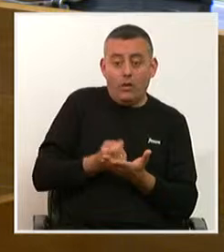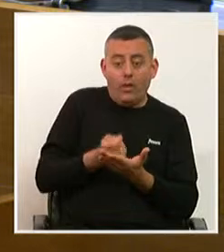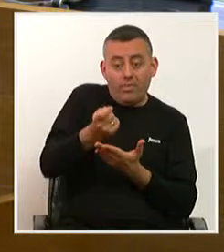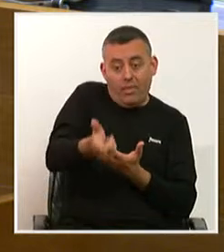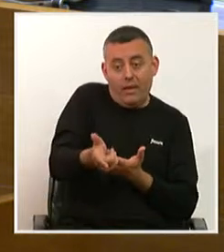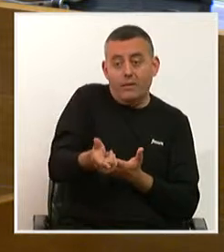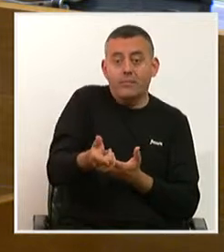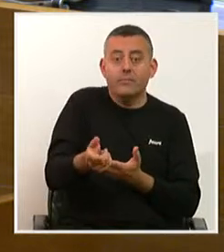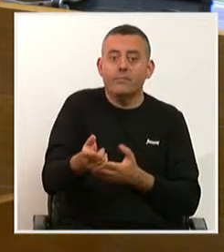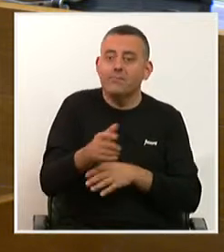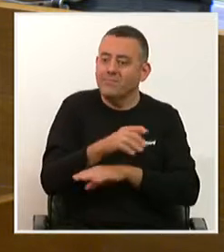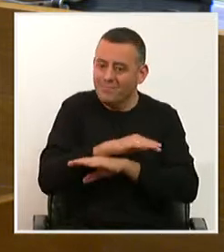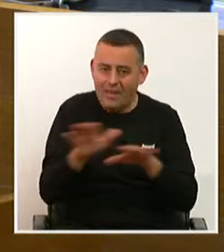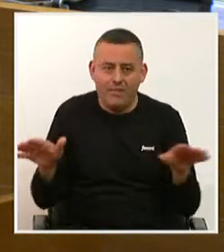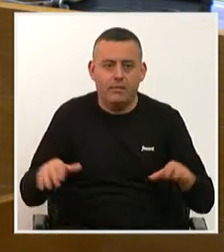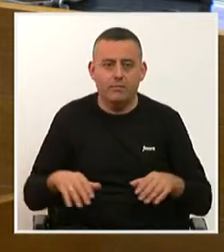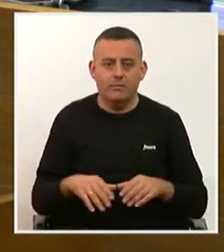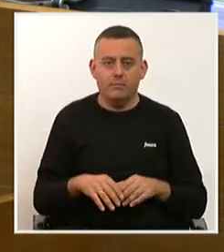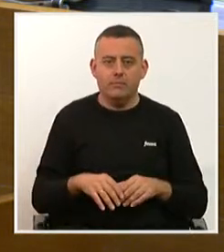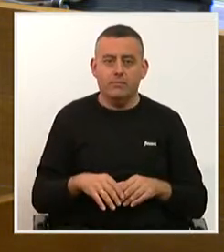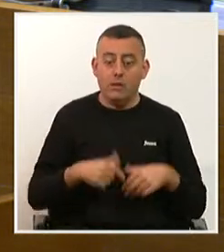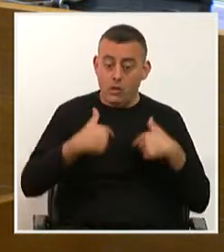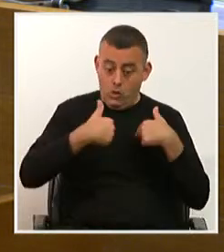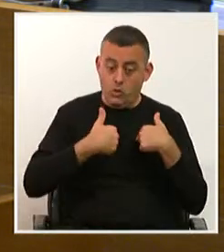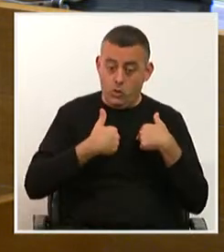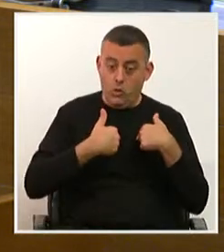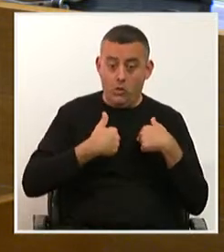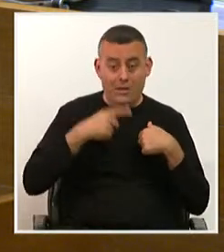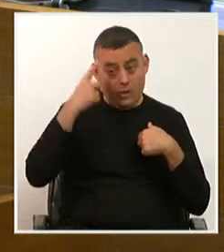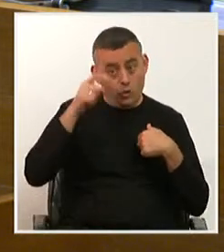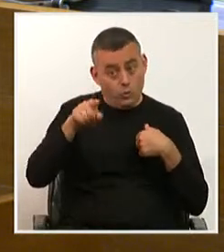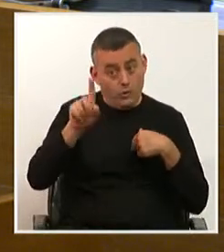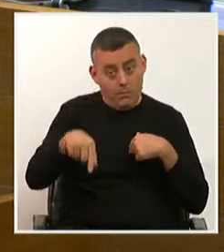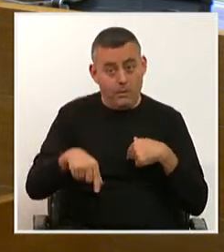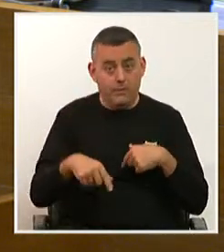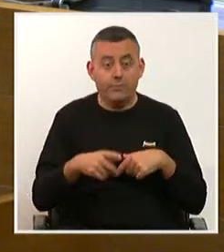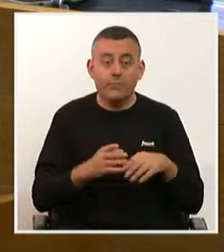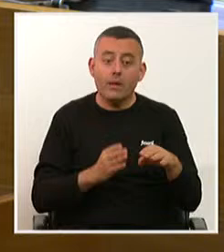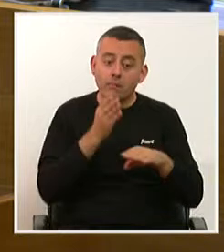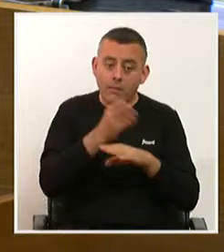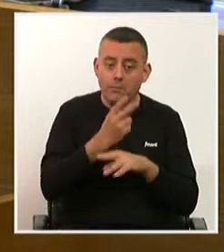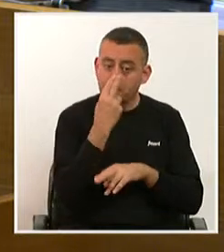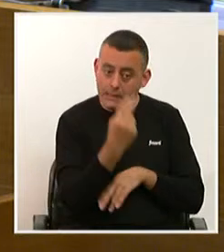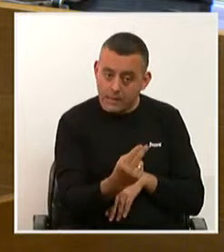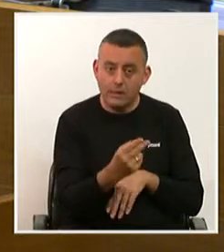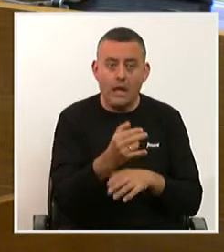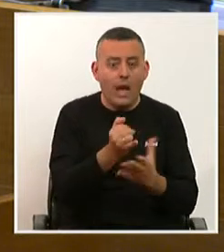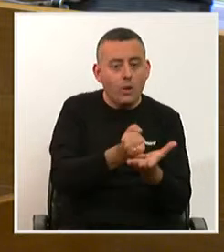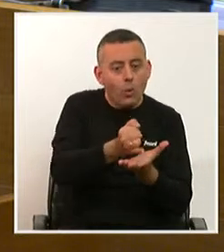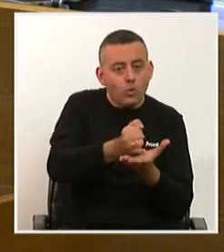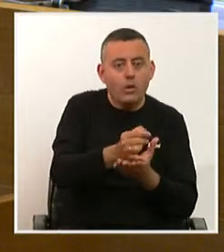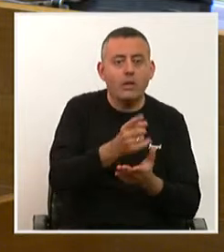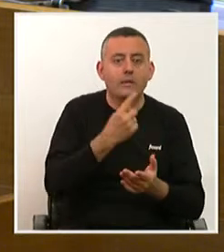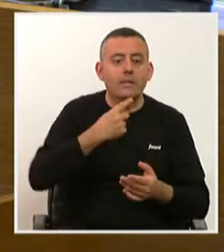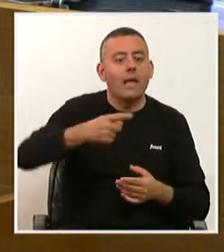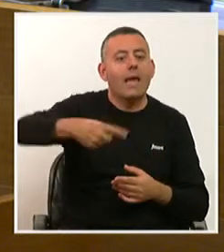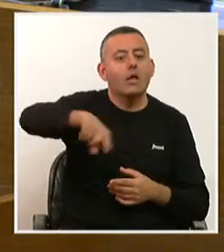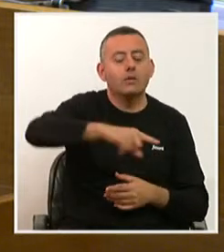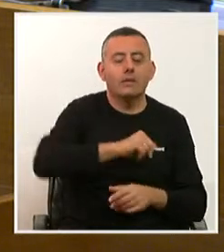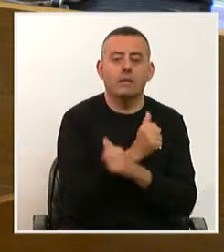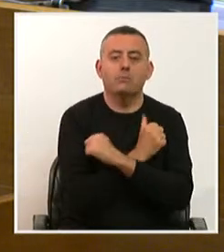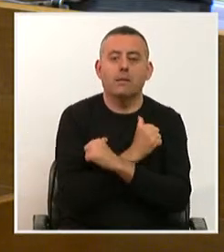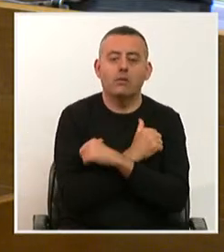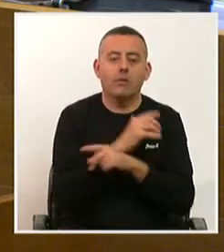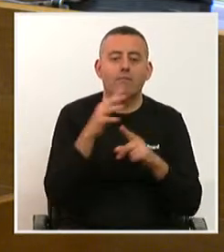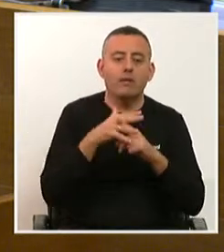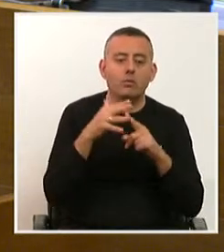este diputado igual que usted creo que visita los agricultores se está encontrando con agricultores que llevan más de 3 años esperando pagos de facturas